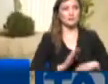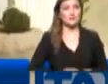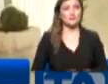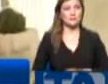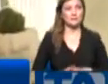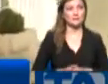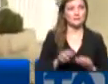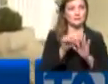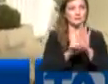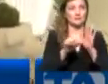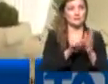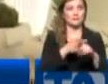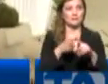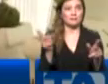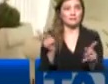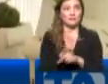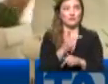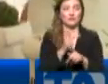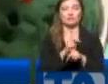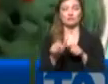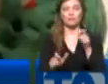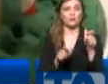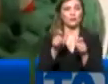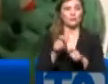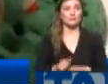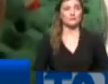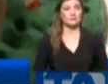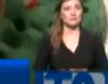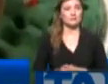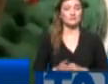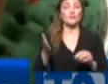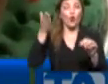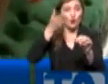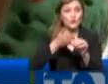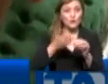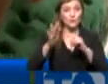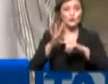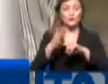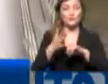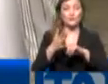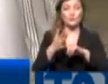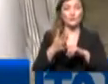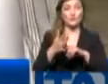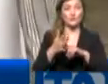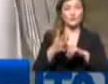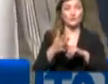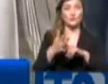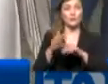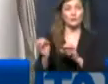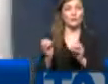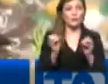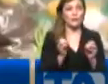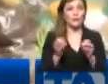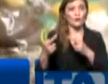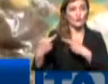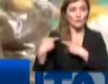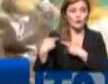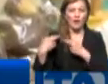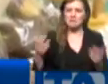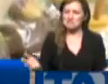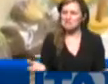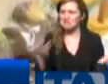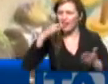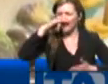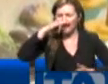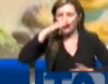pues ofertaron varios productos a la ciudadanía. El objetivo de esta feria, según sus organizadores, es incentivar